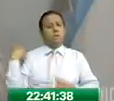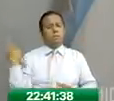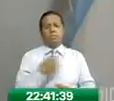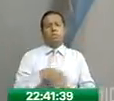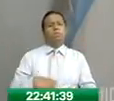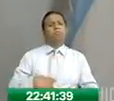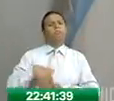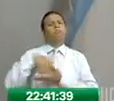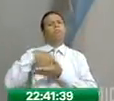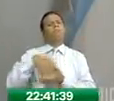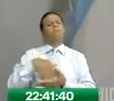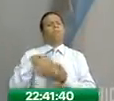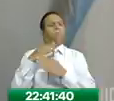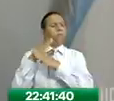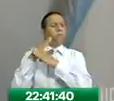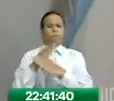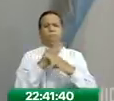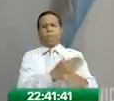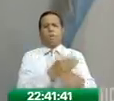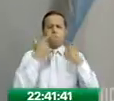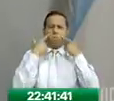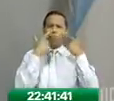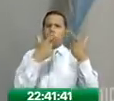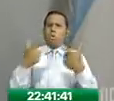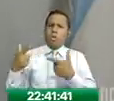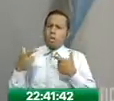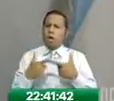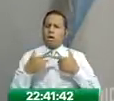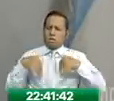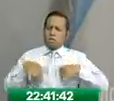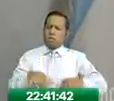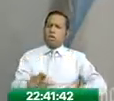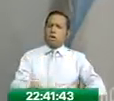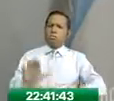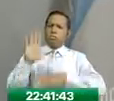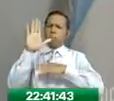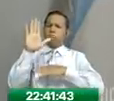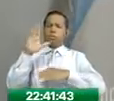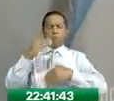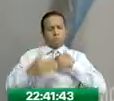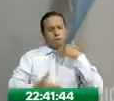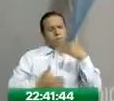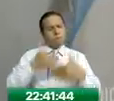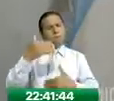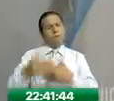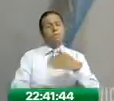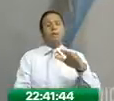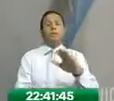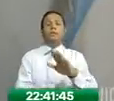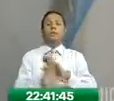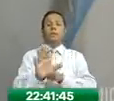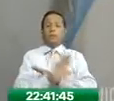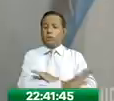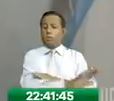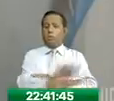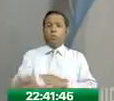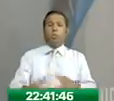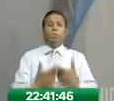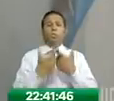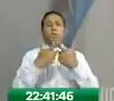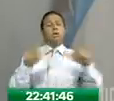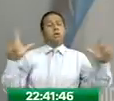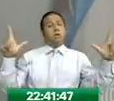para defenderla, para cuidarla, para seguir comprometidos en el progreso y en su libertad.